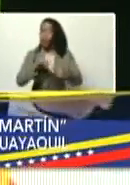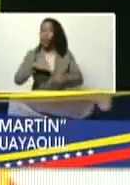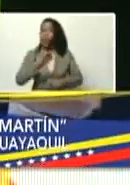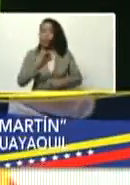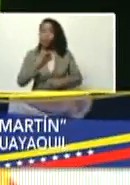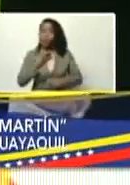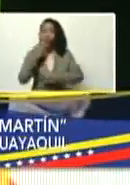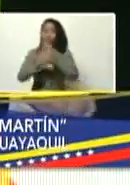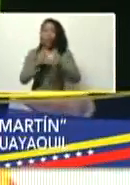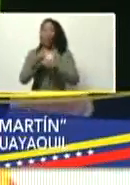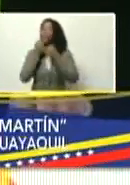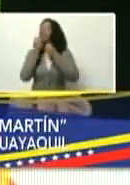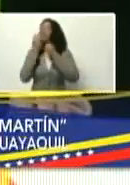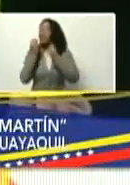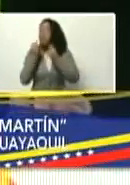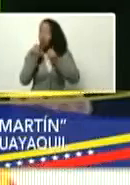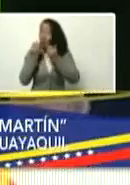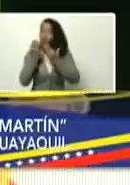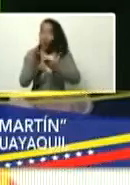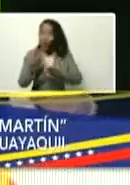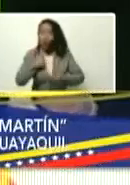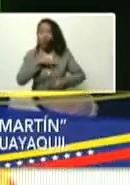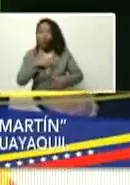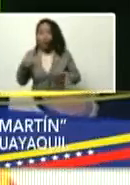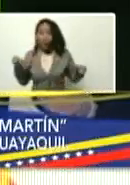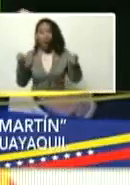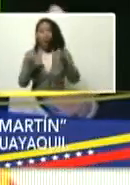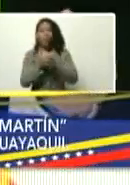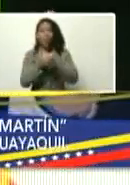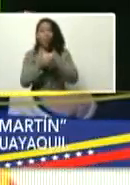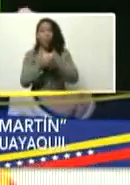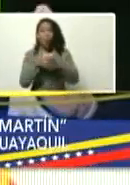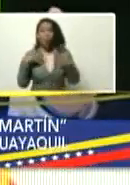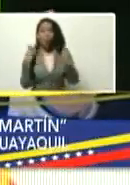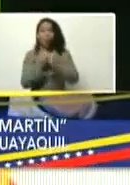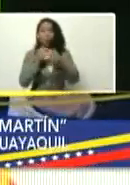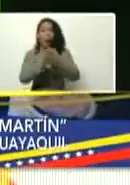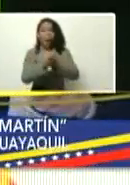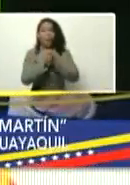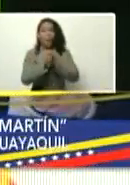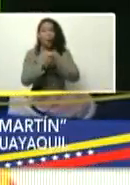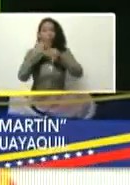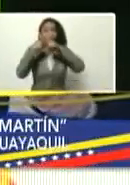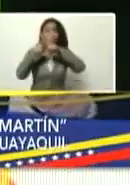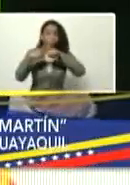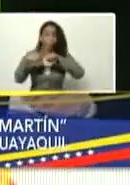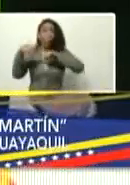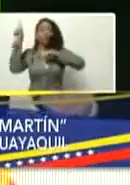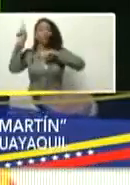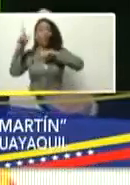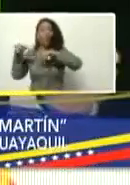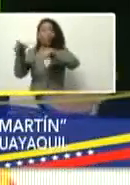eso ha sido muy bueno que nos hayamos reunido con compañeros y compañeras de otras latitudes, con hermanos y